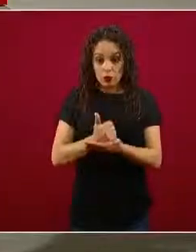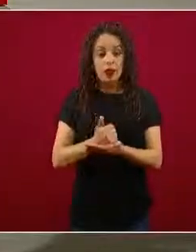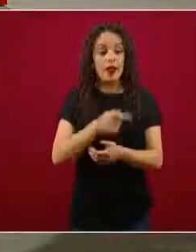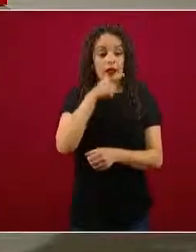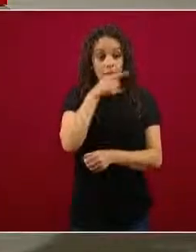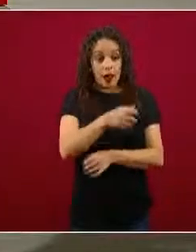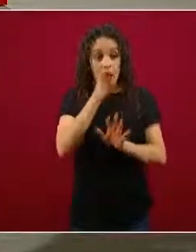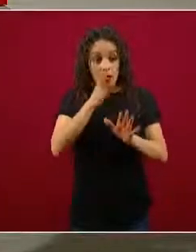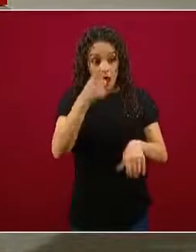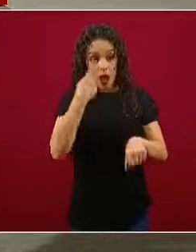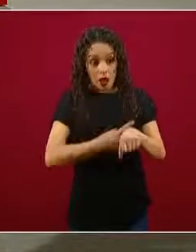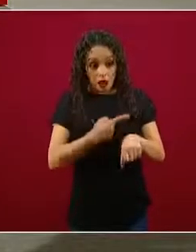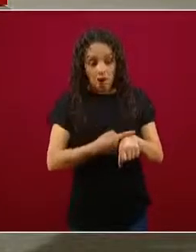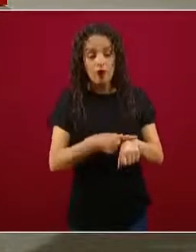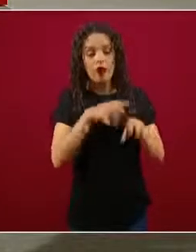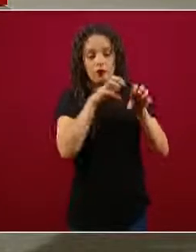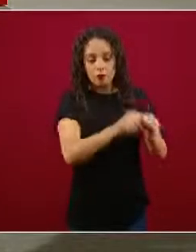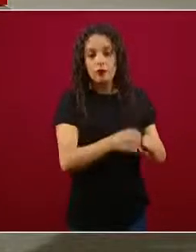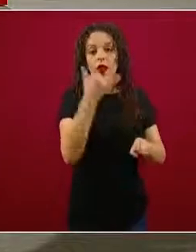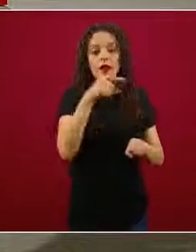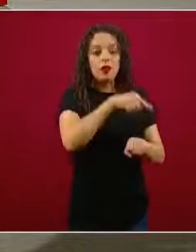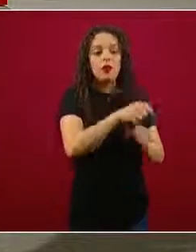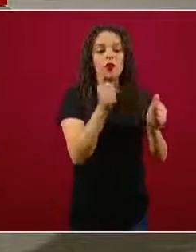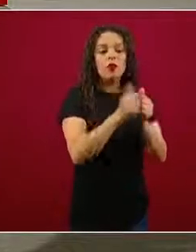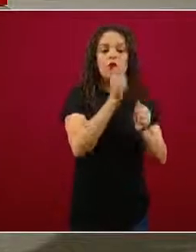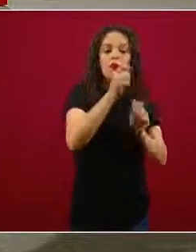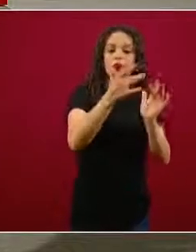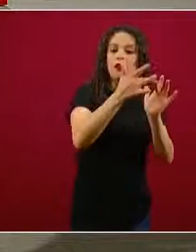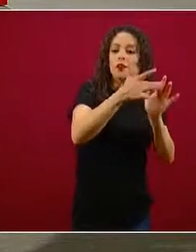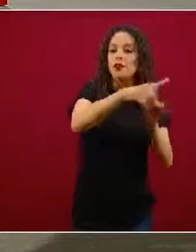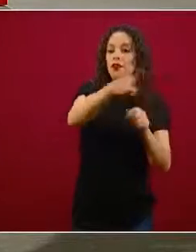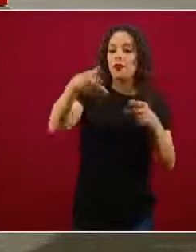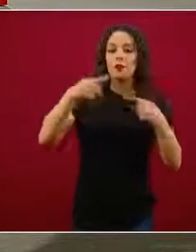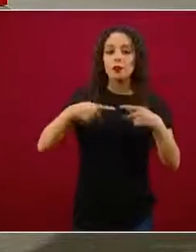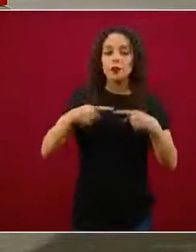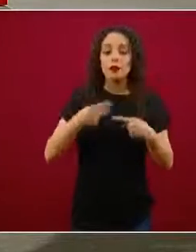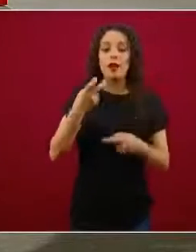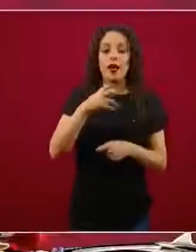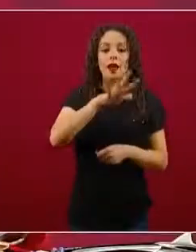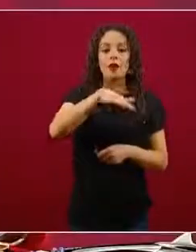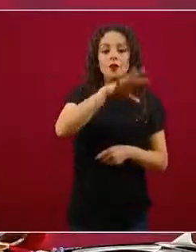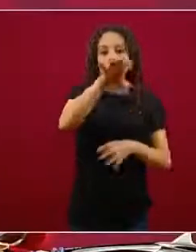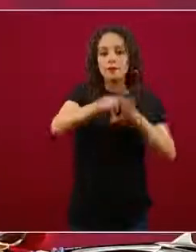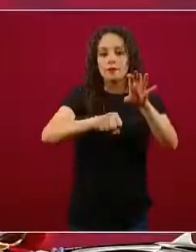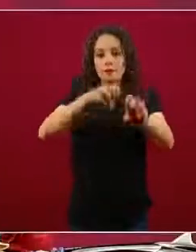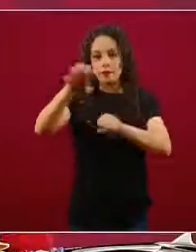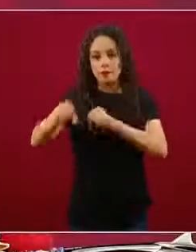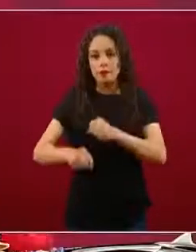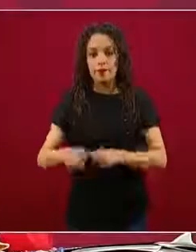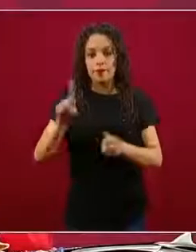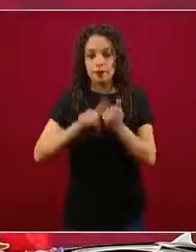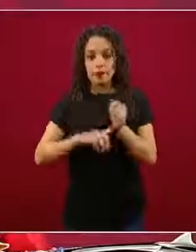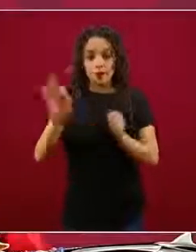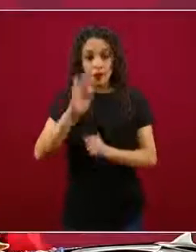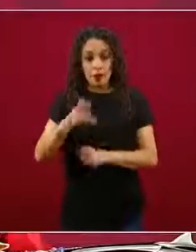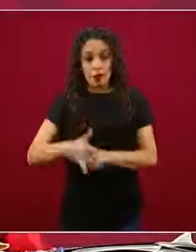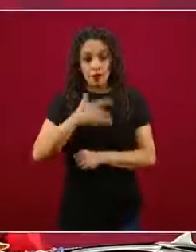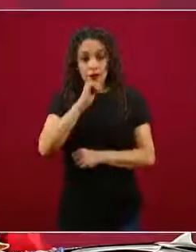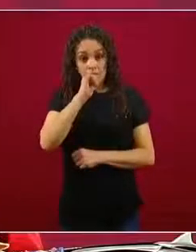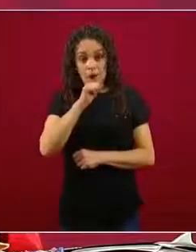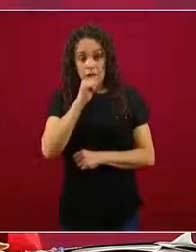como sabemos que hay un porcentaje muy importante de contactos asintomáticos, entonces se aplicarían las pruebas. Siempre hay un